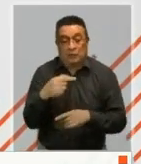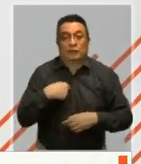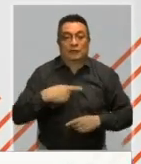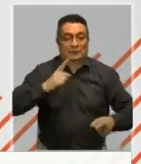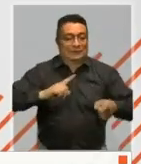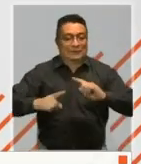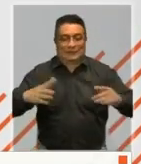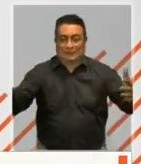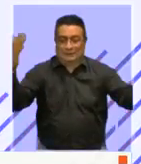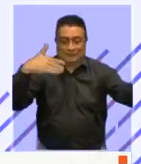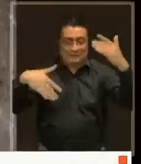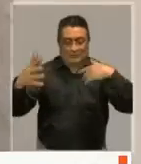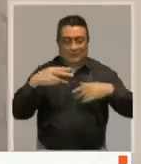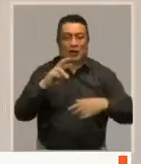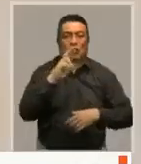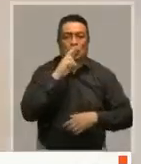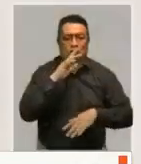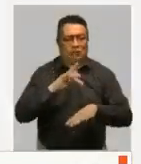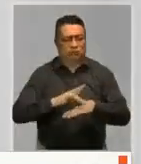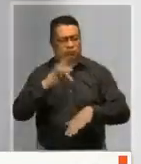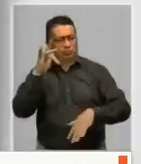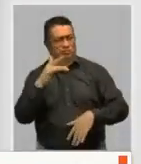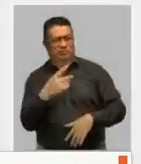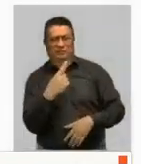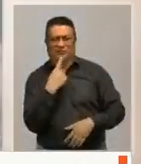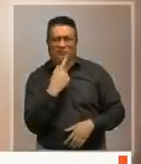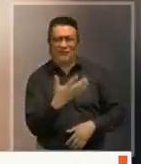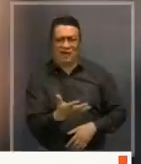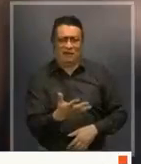una que escandalizó Rusia.